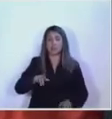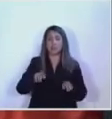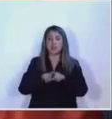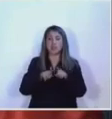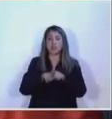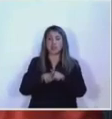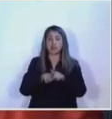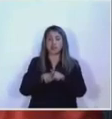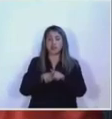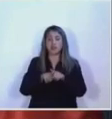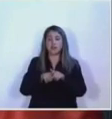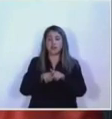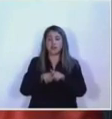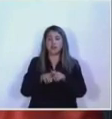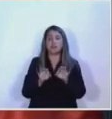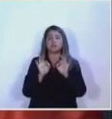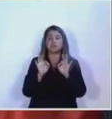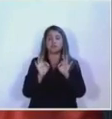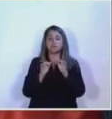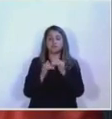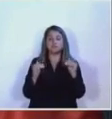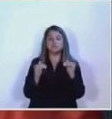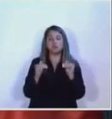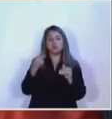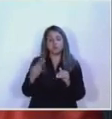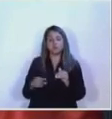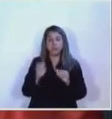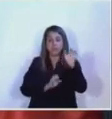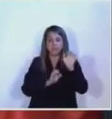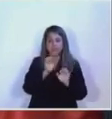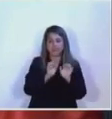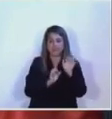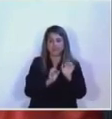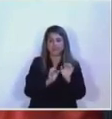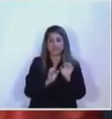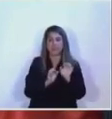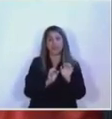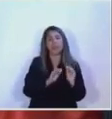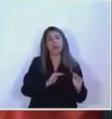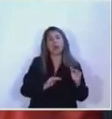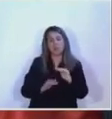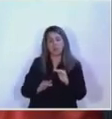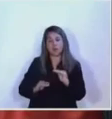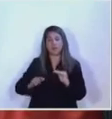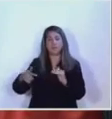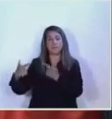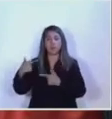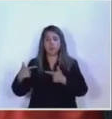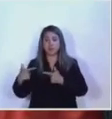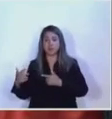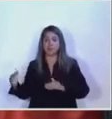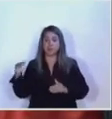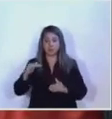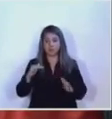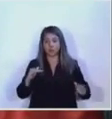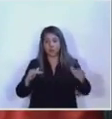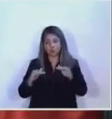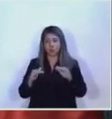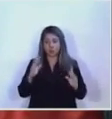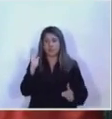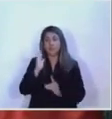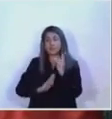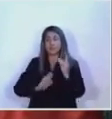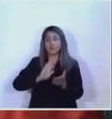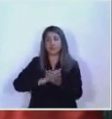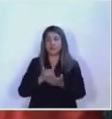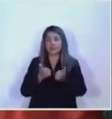Hoy le corresponde al empresariado poner su parte y a la política hacer lo propio. El desarrollo y bienestar